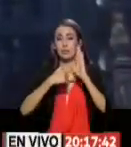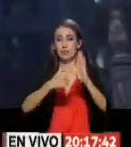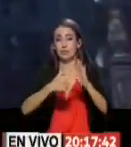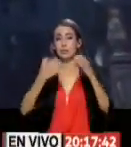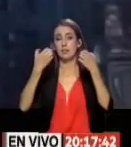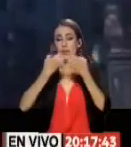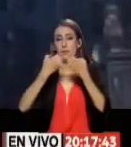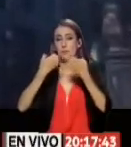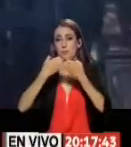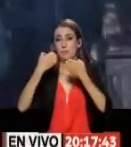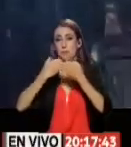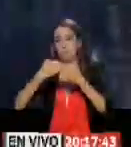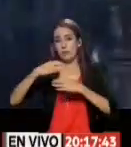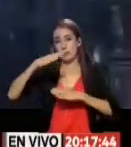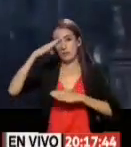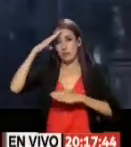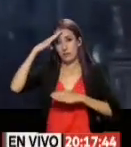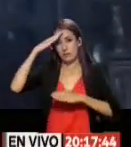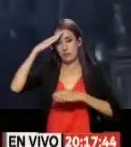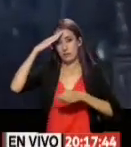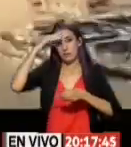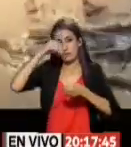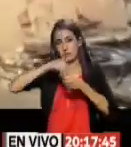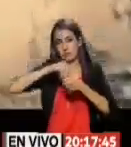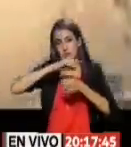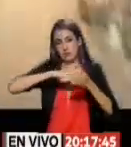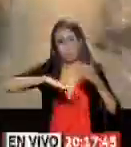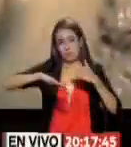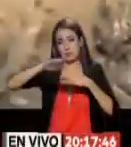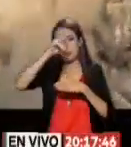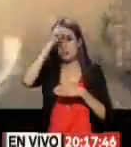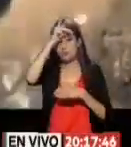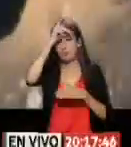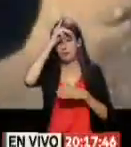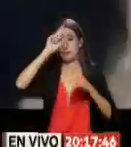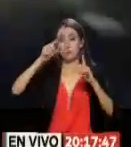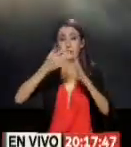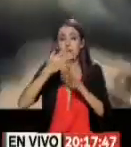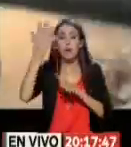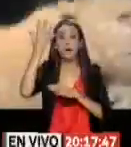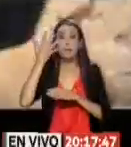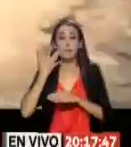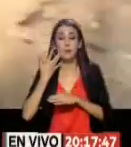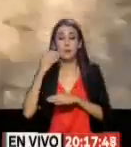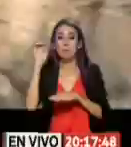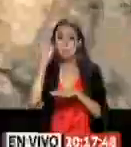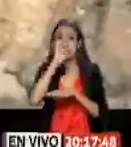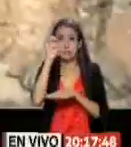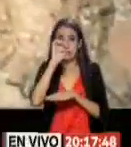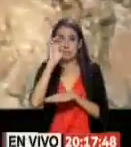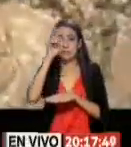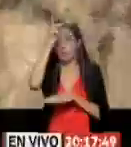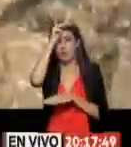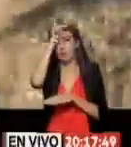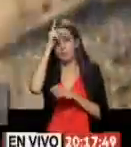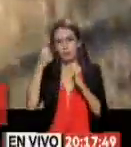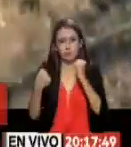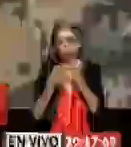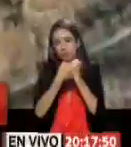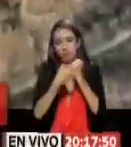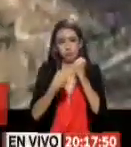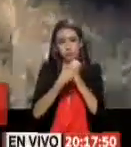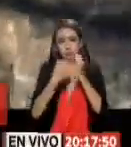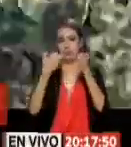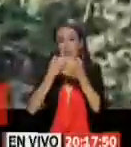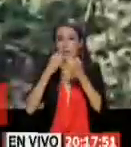patrulla dentro del territorio del Perú. Los primeros días de enero, Perú empezó a reforzar su destacamento. Entre